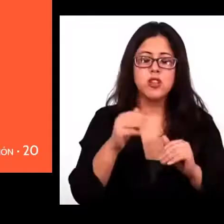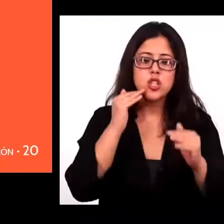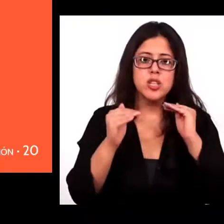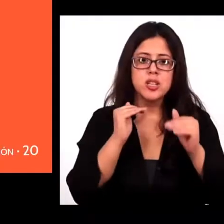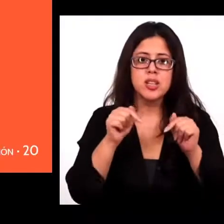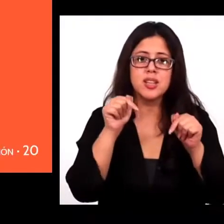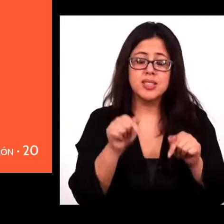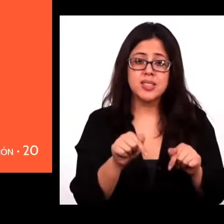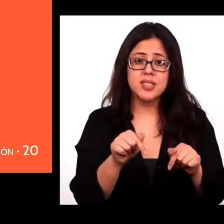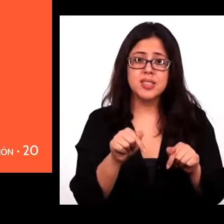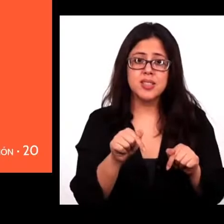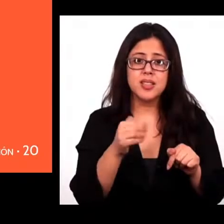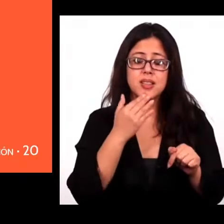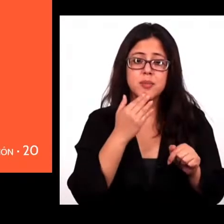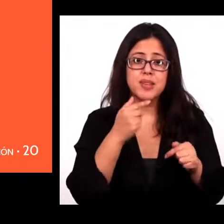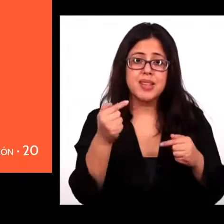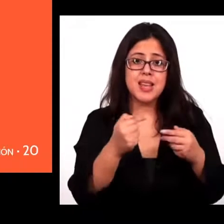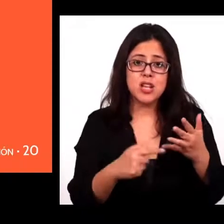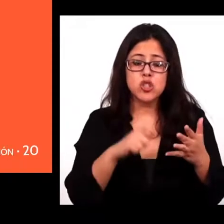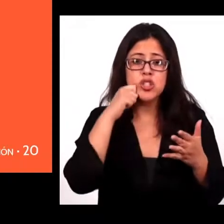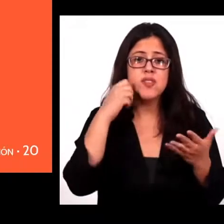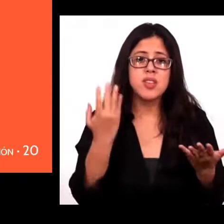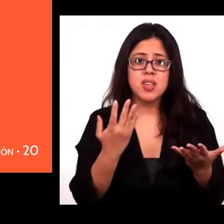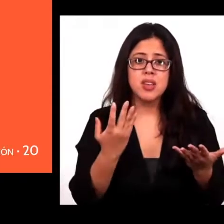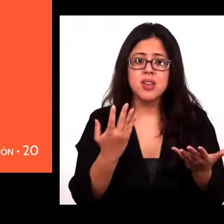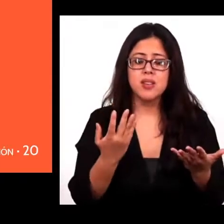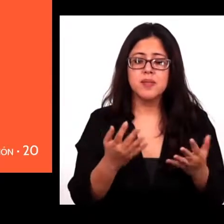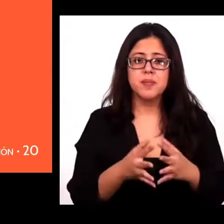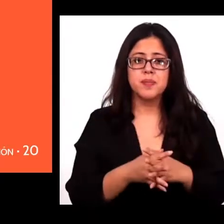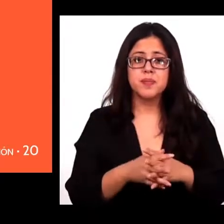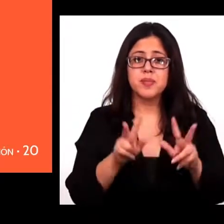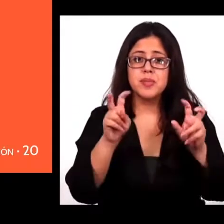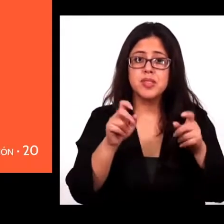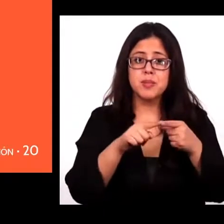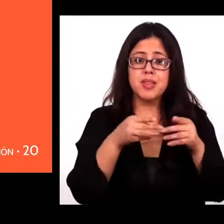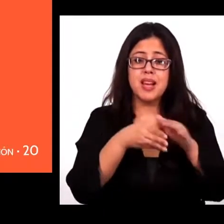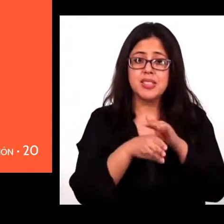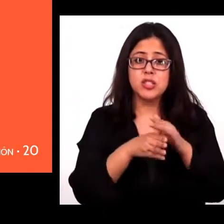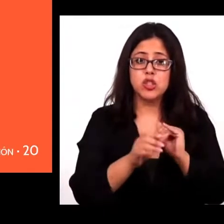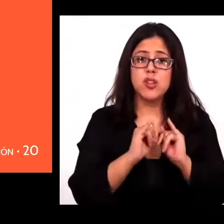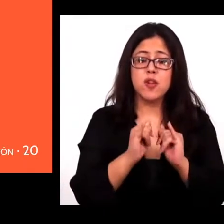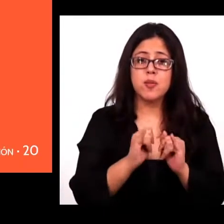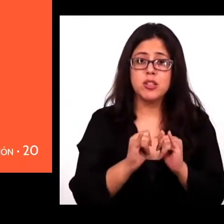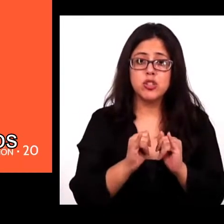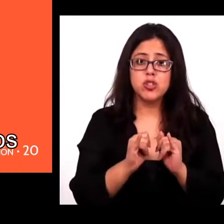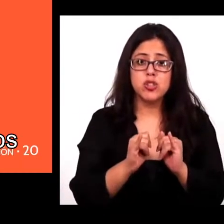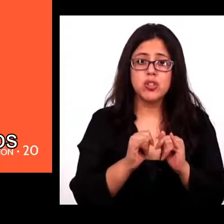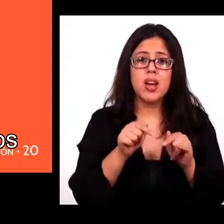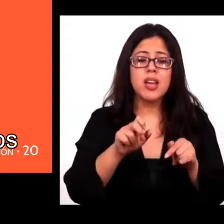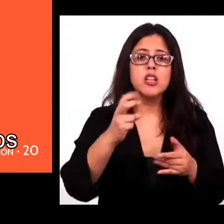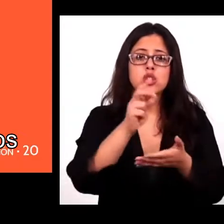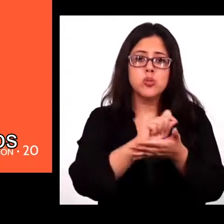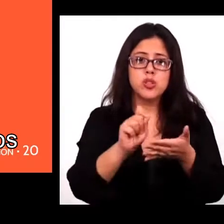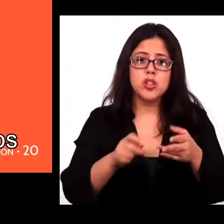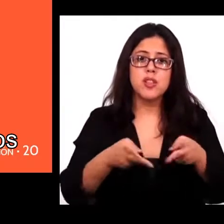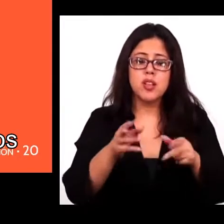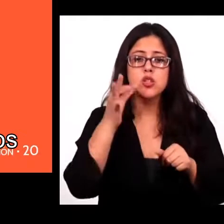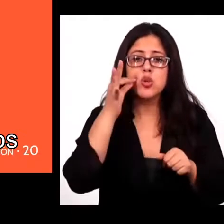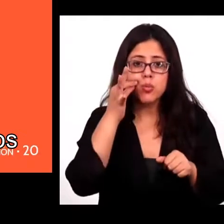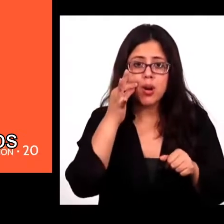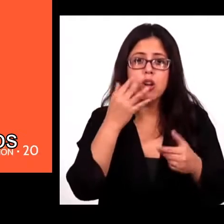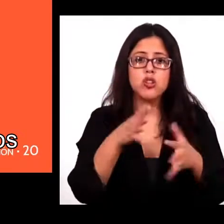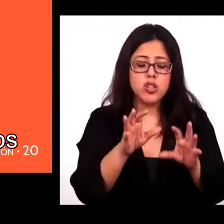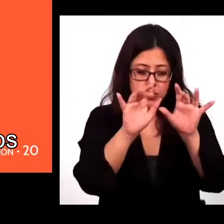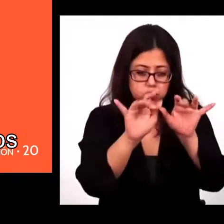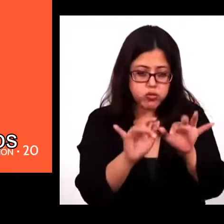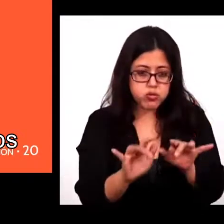así, estas se constituyen en lo siguiente. En relación al acceso a la información, que la Subsecretaría de Derechos Humanos actualice y